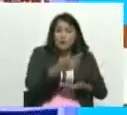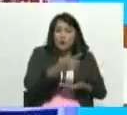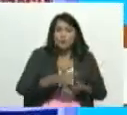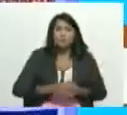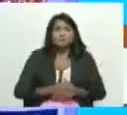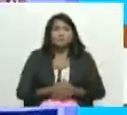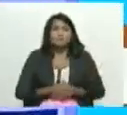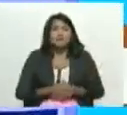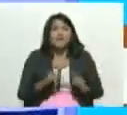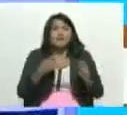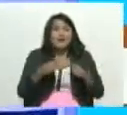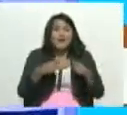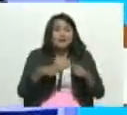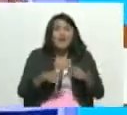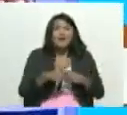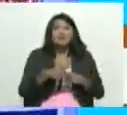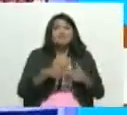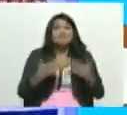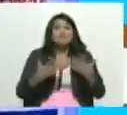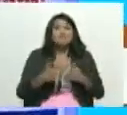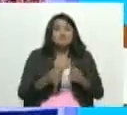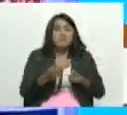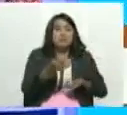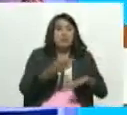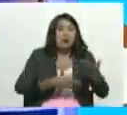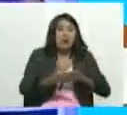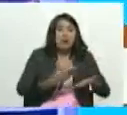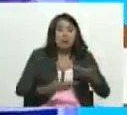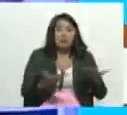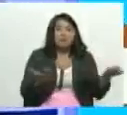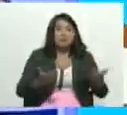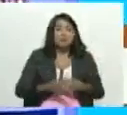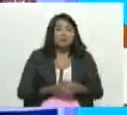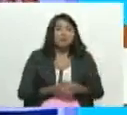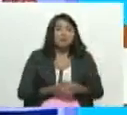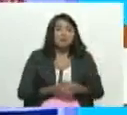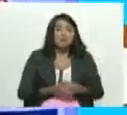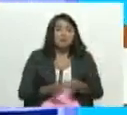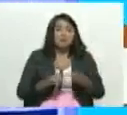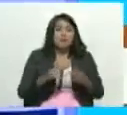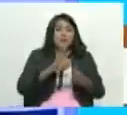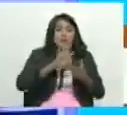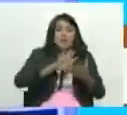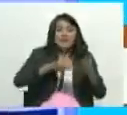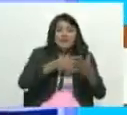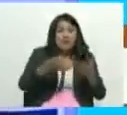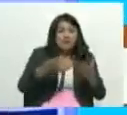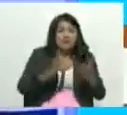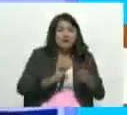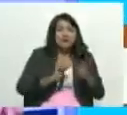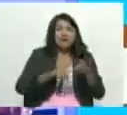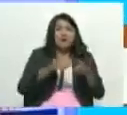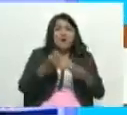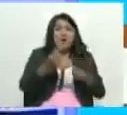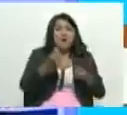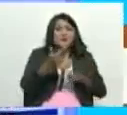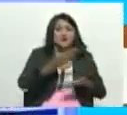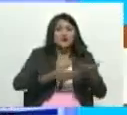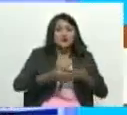de decirnos que se trata de Mercado que tiene que ver con matemáticas con comercio